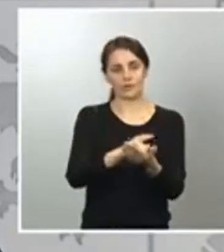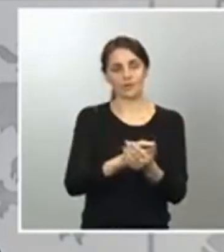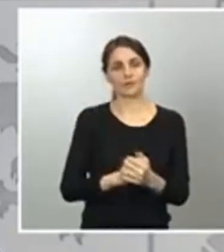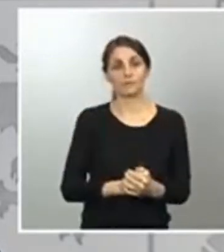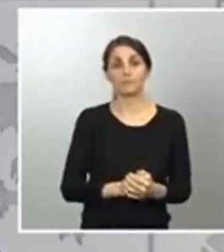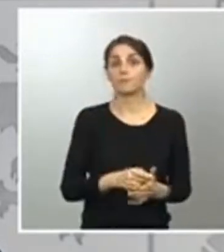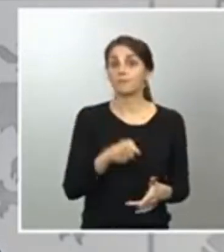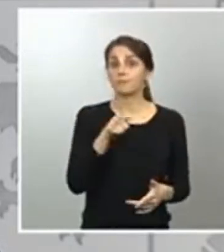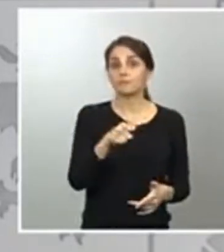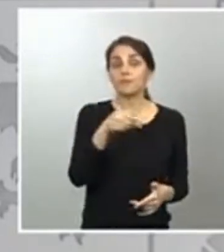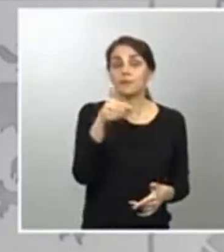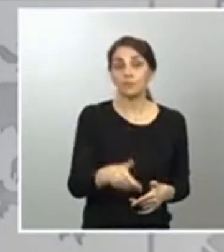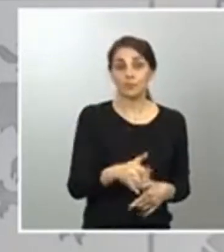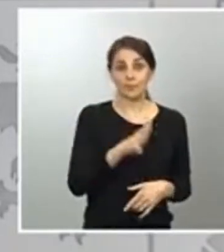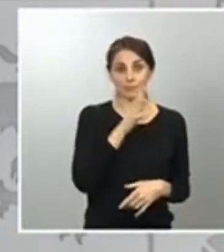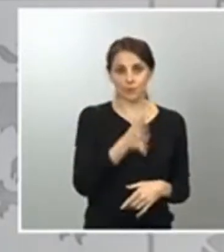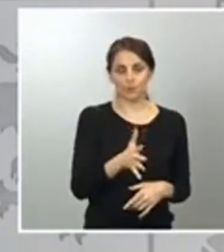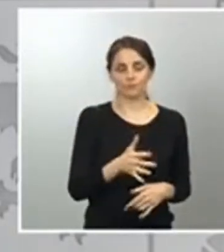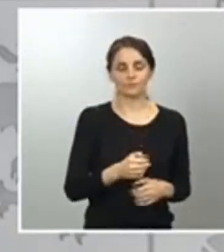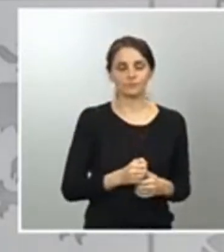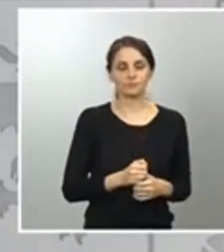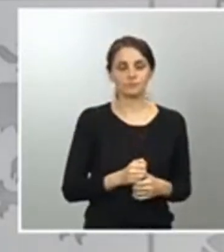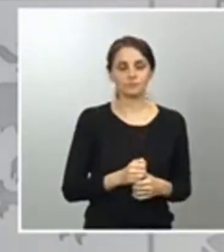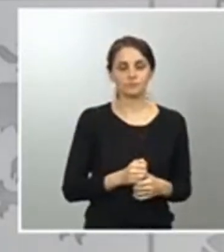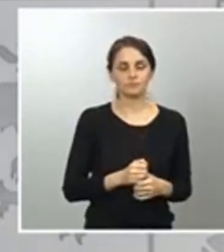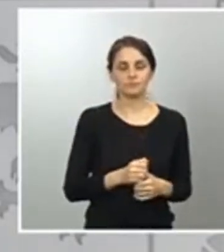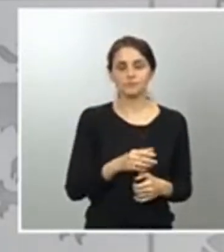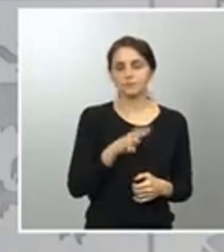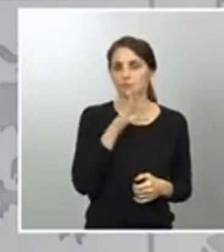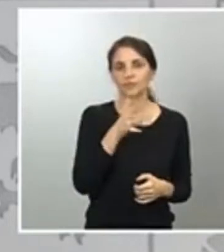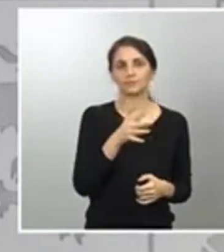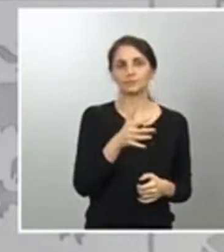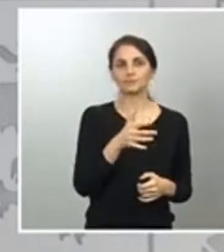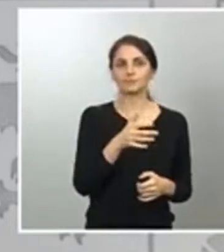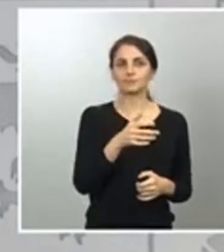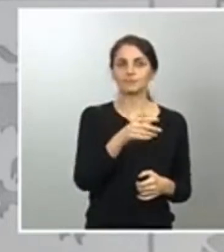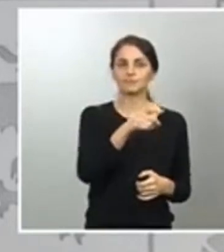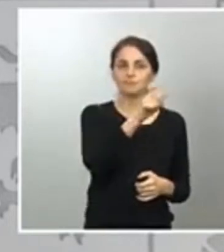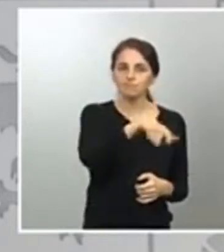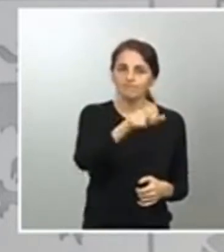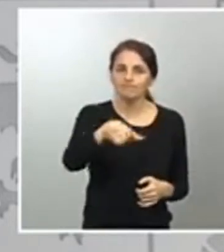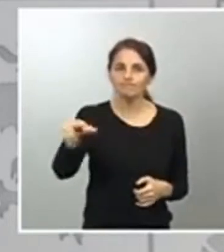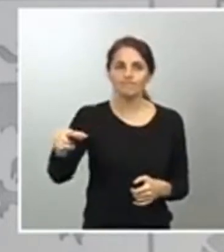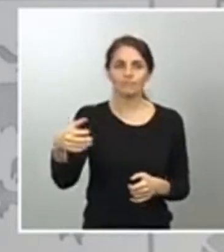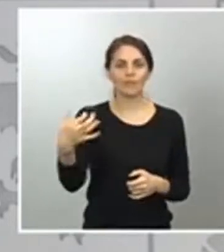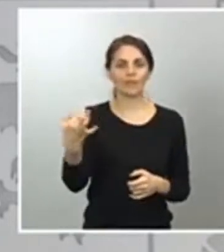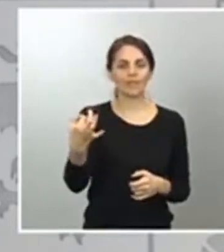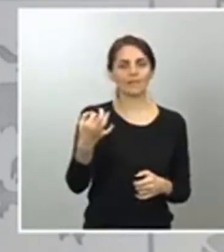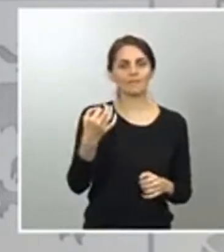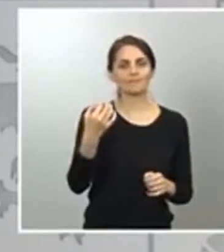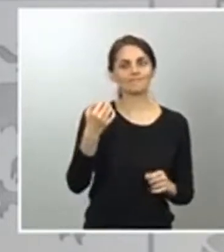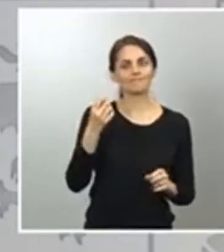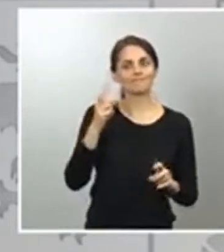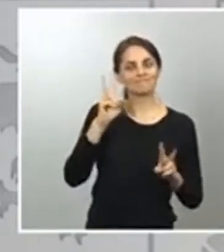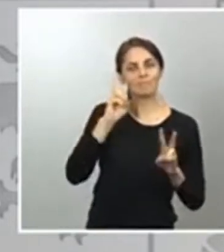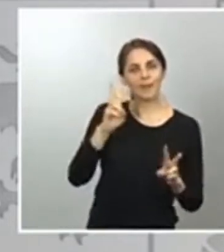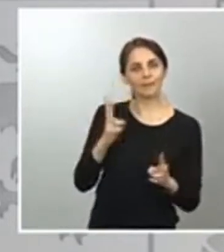es importante que la ciudadanía vea que el control, que la dirección, que el liderazgo de este proceso de desescalada lo tiene, en